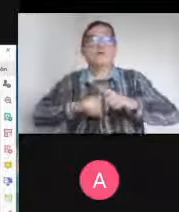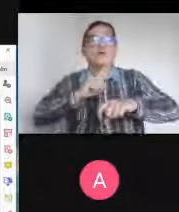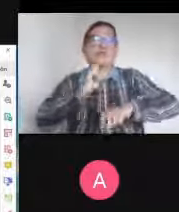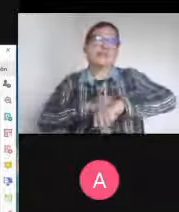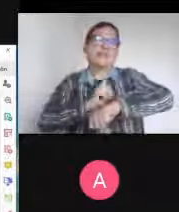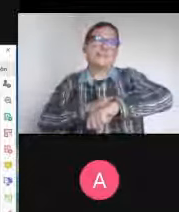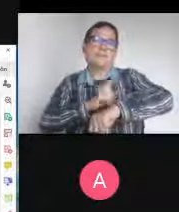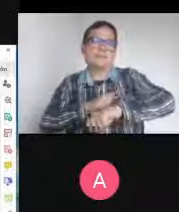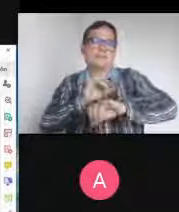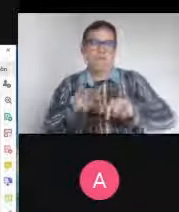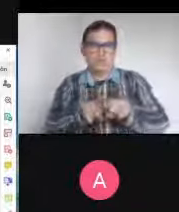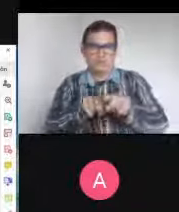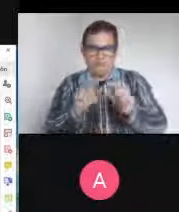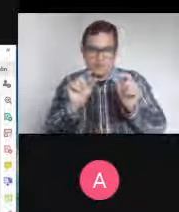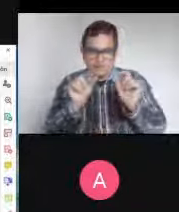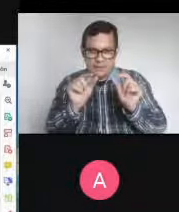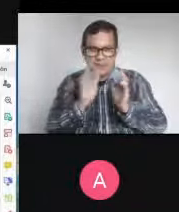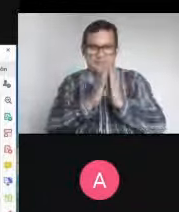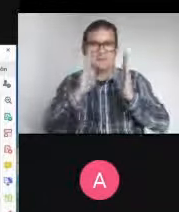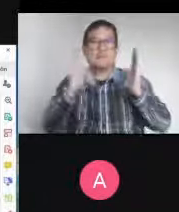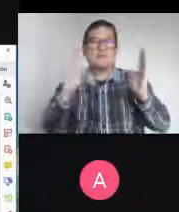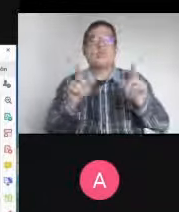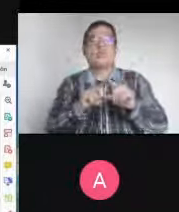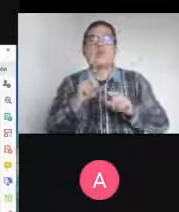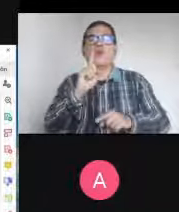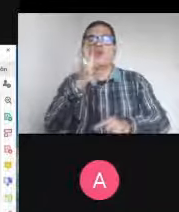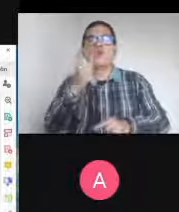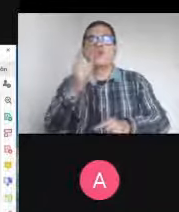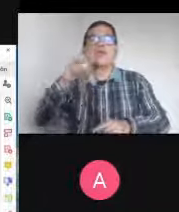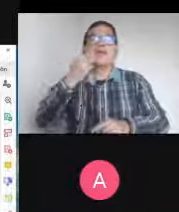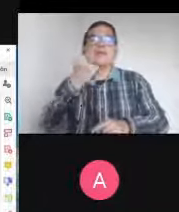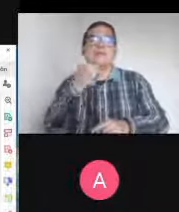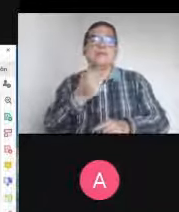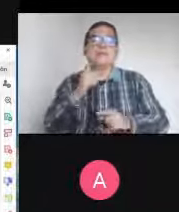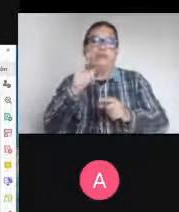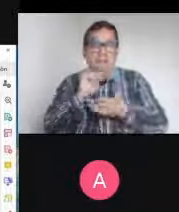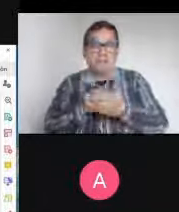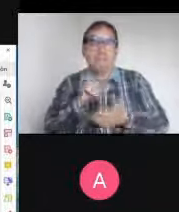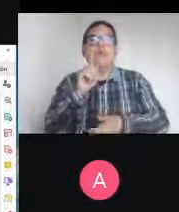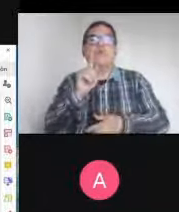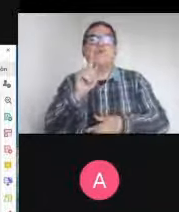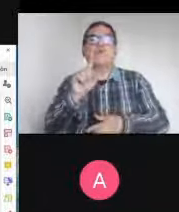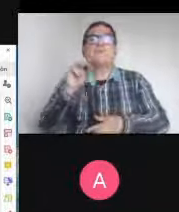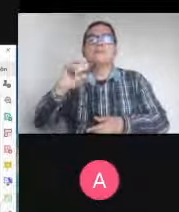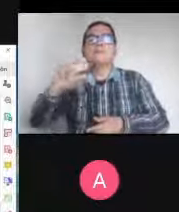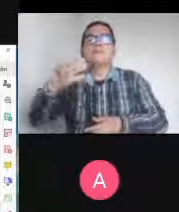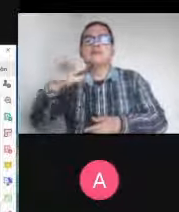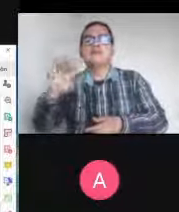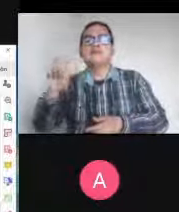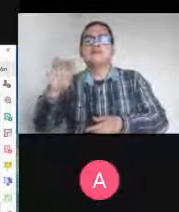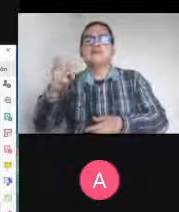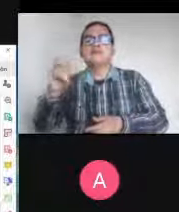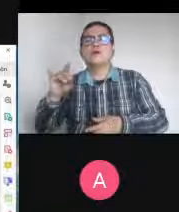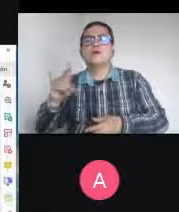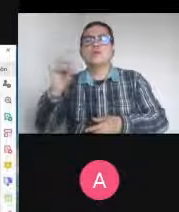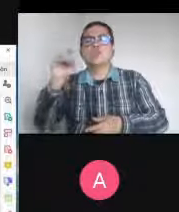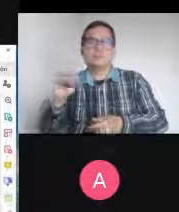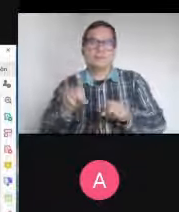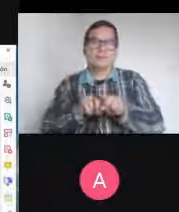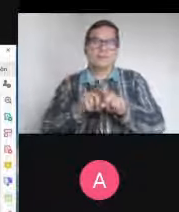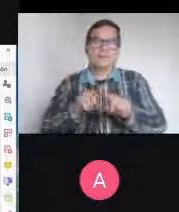la señal completa. Entonces, si está en un milisegundo, entonces lo multiplicaríamos por un milisegundo. Teniendo en cuenta que milisegundos